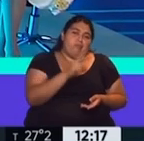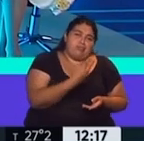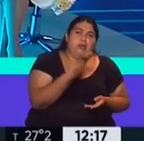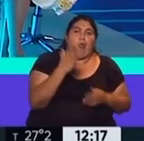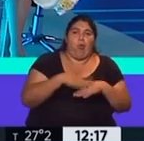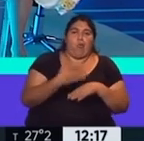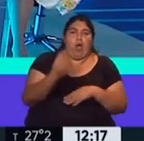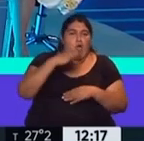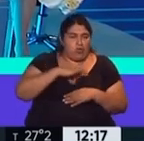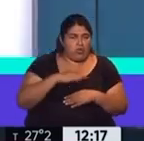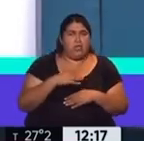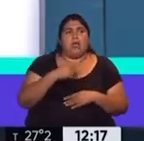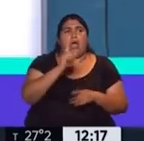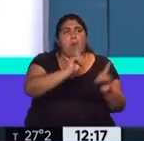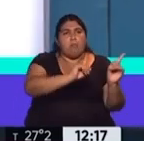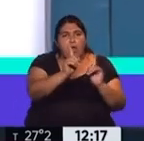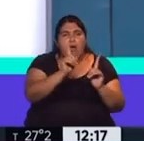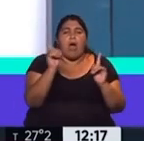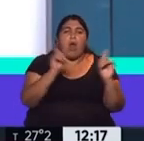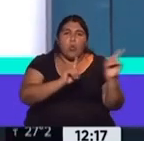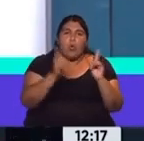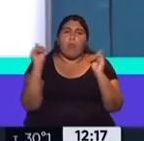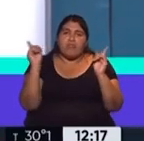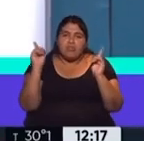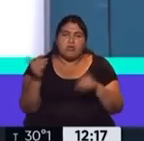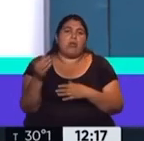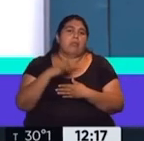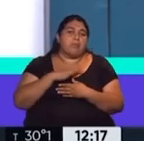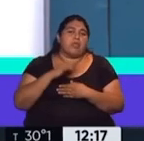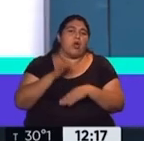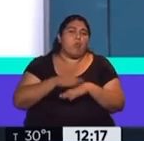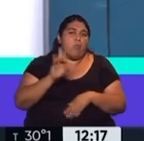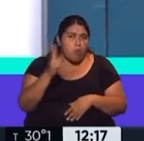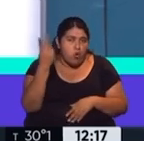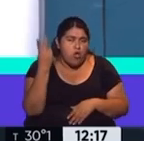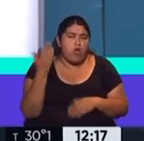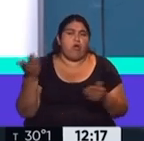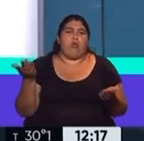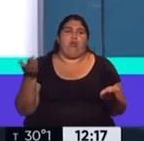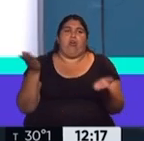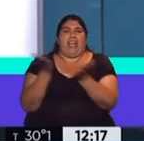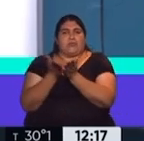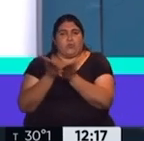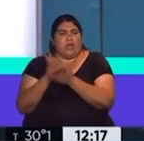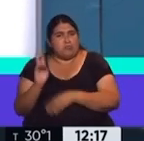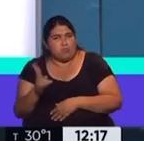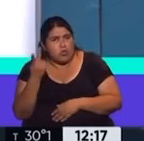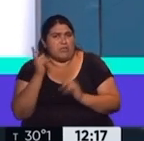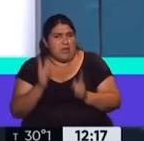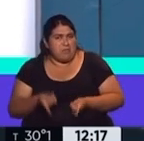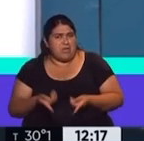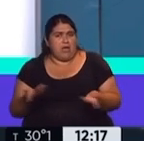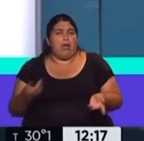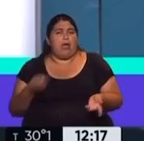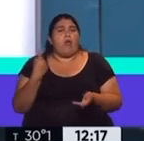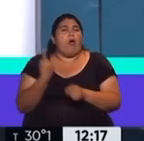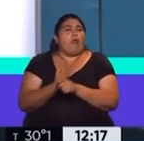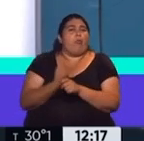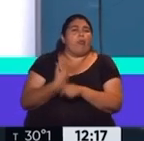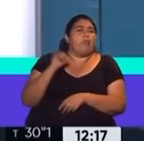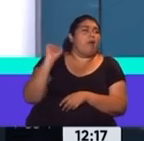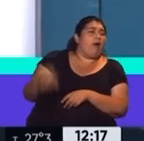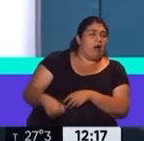numerosos profesores parecidos numerosos alumnos entonces no podemos este ignorar esta realidad y mirar para el costado tenemos que